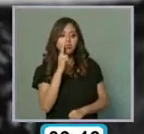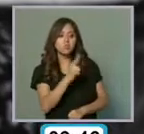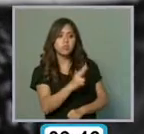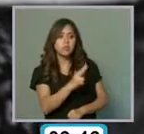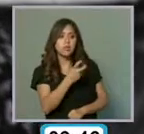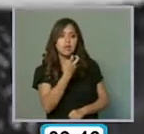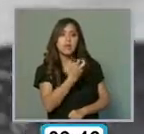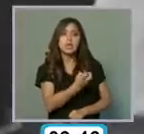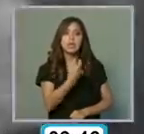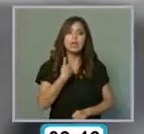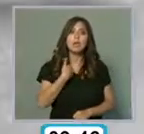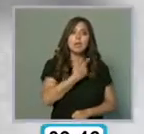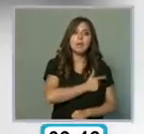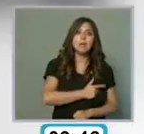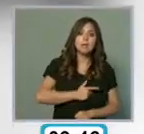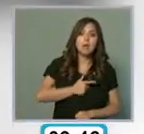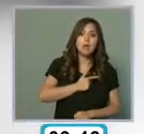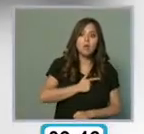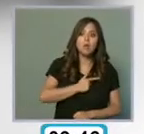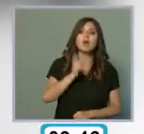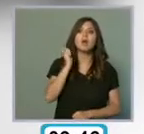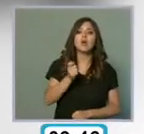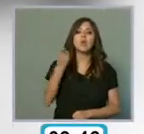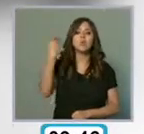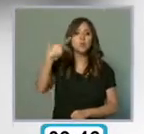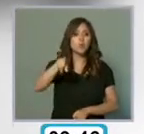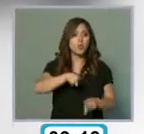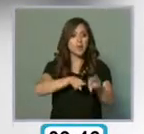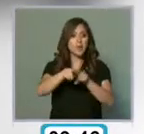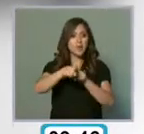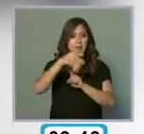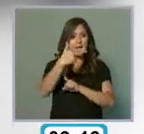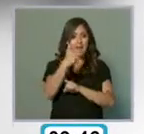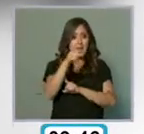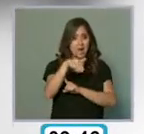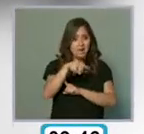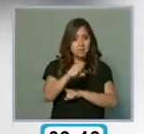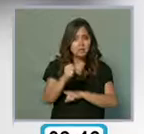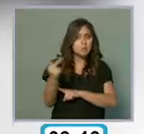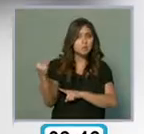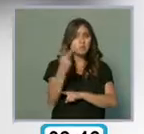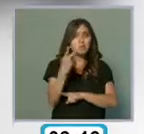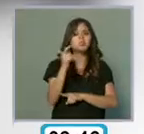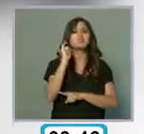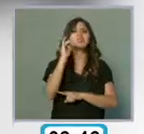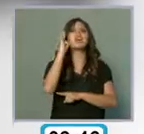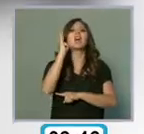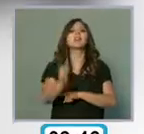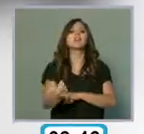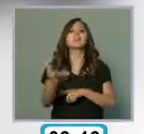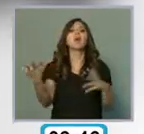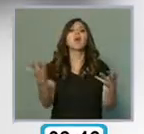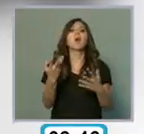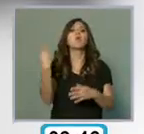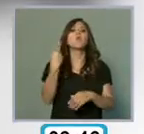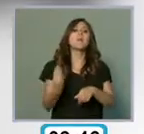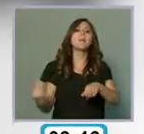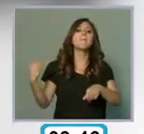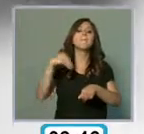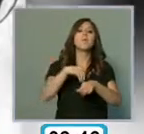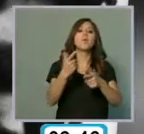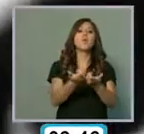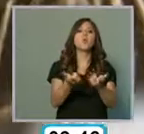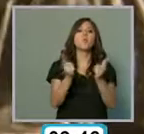hermano Hans. Y le dice, órale, le entramos. Y este grupo es el grupo de la Rosa Blanca. Lo impresionante